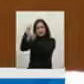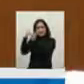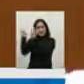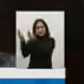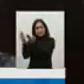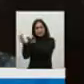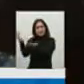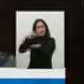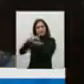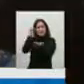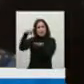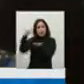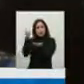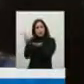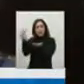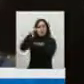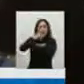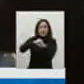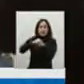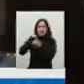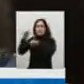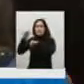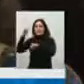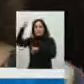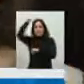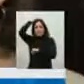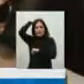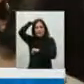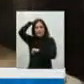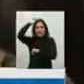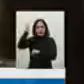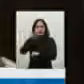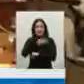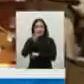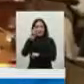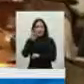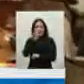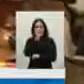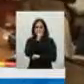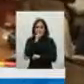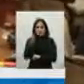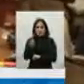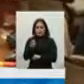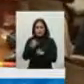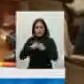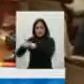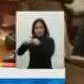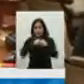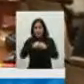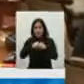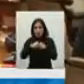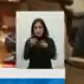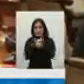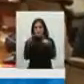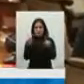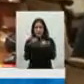tampoco con las declaraciones que tuvo sobre otros organismos internacionales. ¿Se debería acatar esta resolución? Sí, en silencio. Porque sobre este tema debería